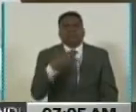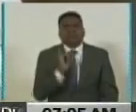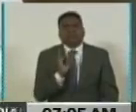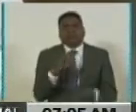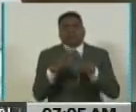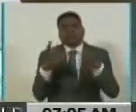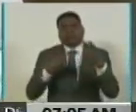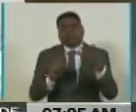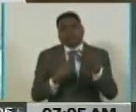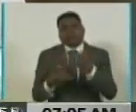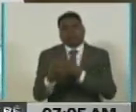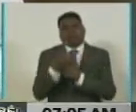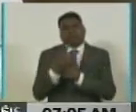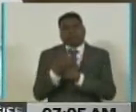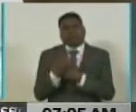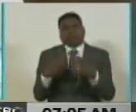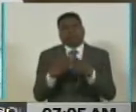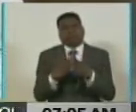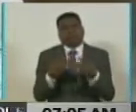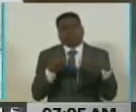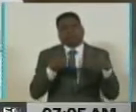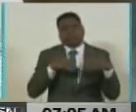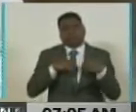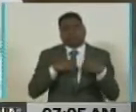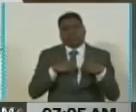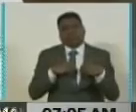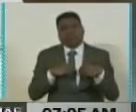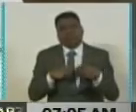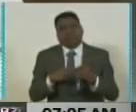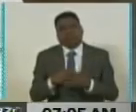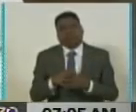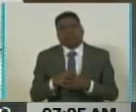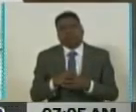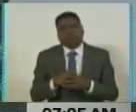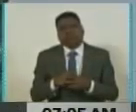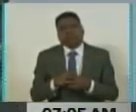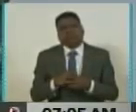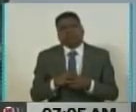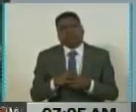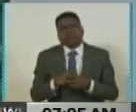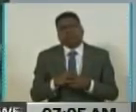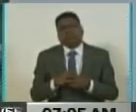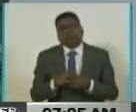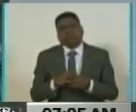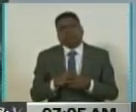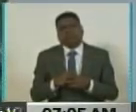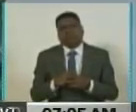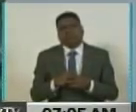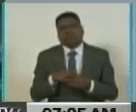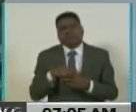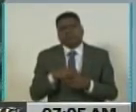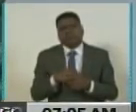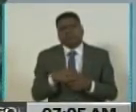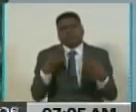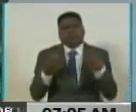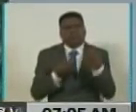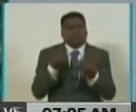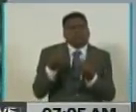de parte y parte, ¿han sido acertadas las acciones gubernamentales? Sí, pero son acciones